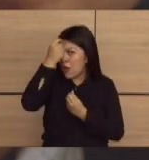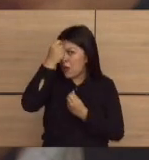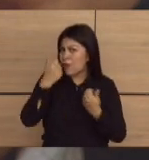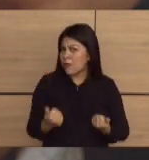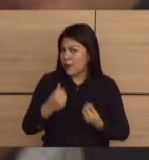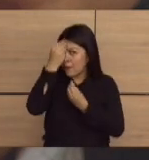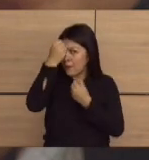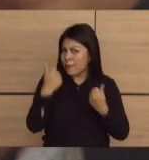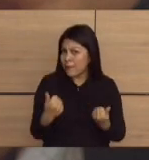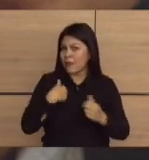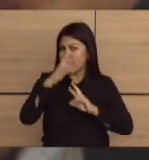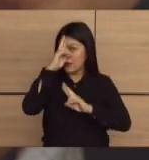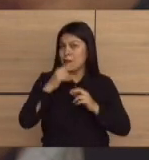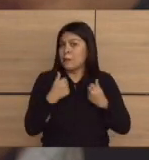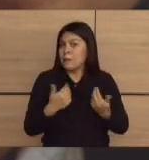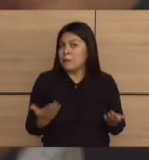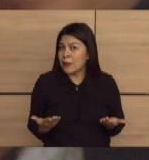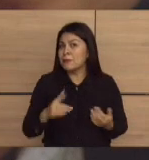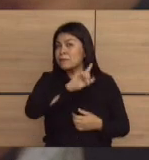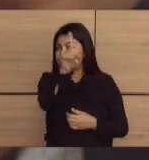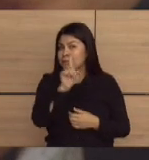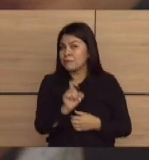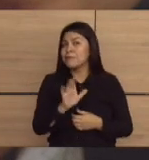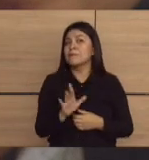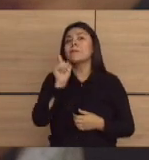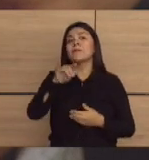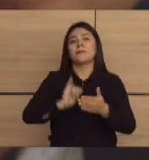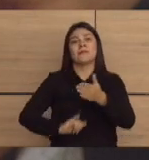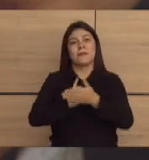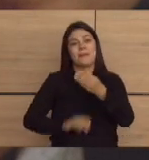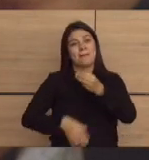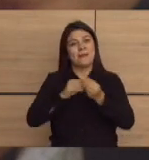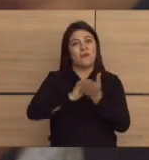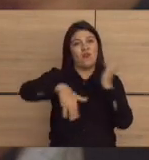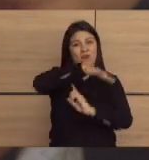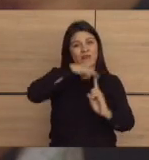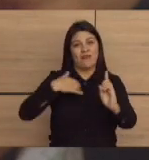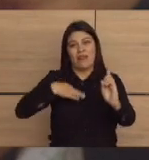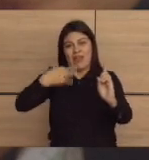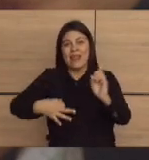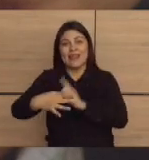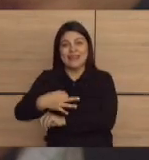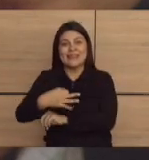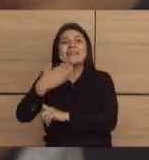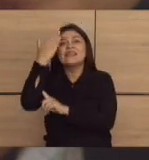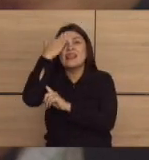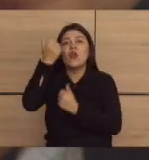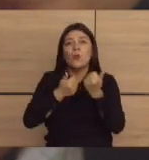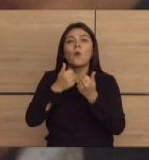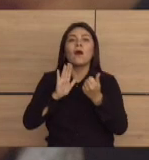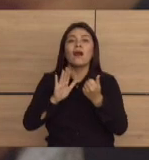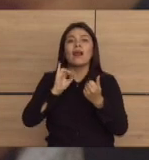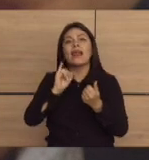qué respeto, de cómo podemos también en ese contexto de la ética quitar los ismos del